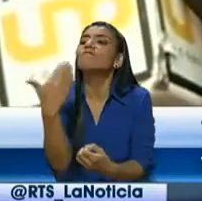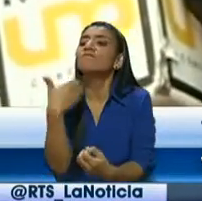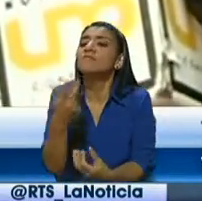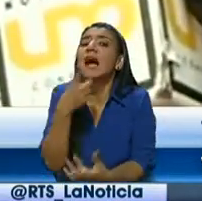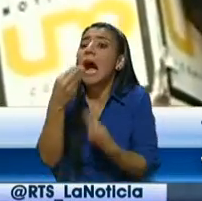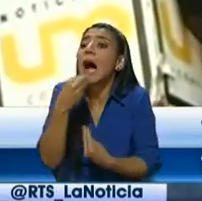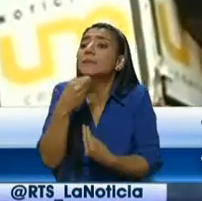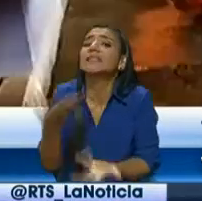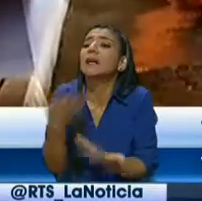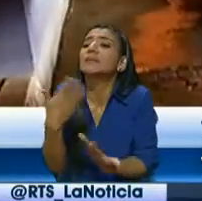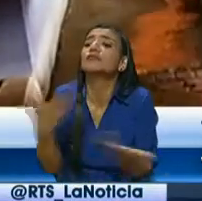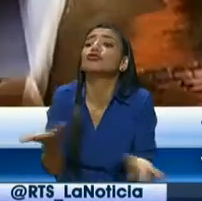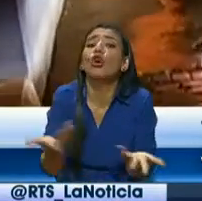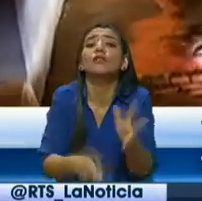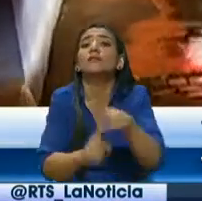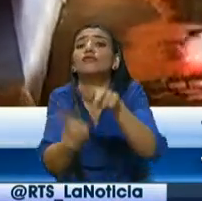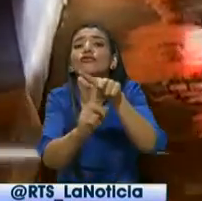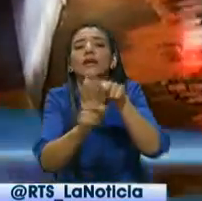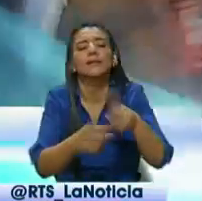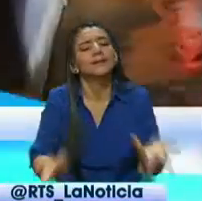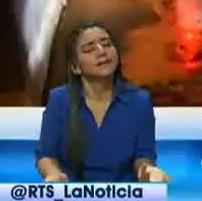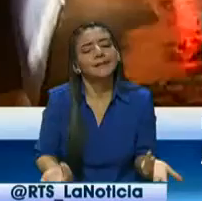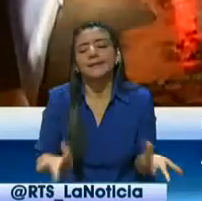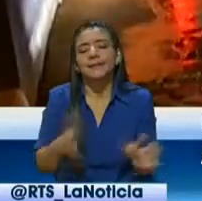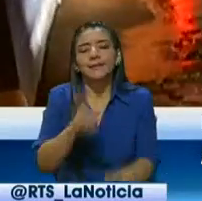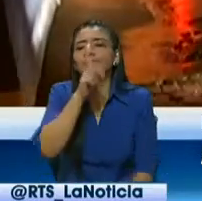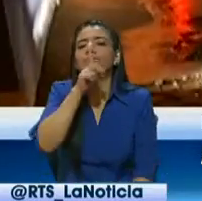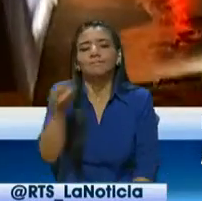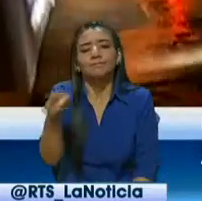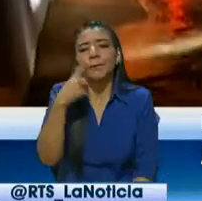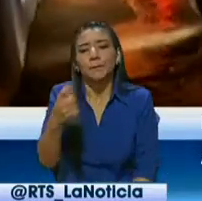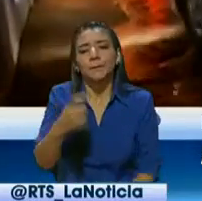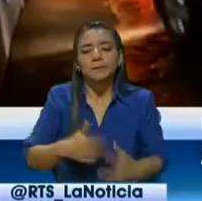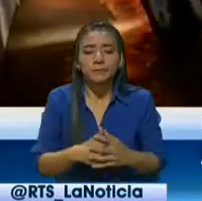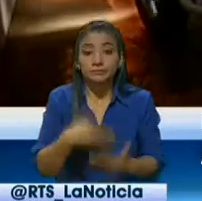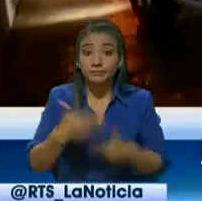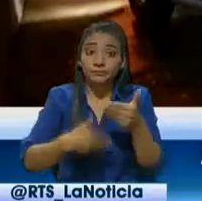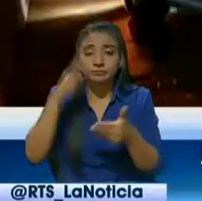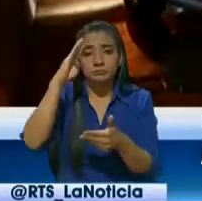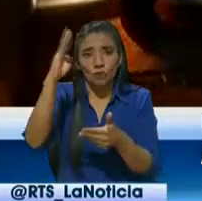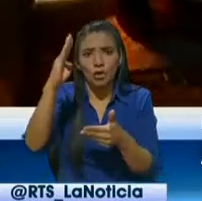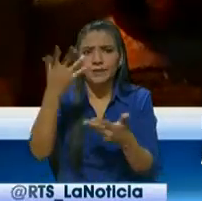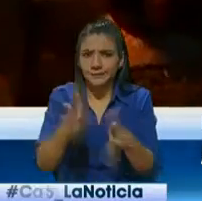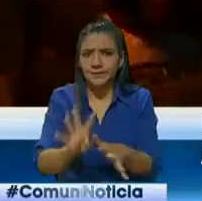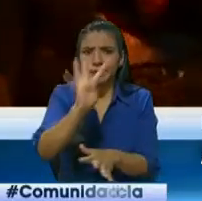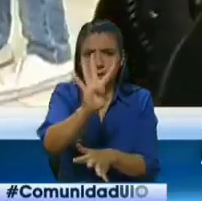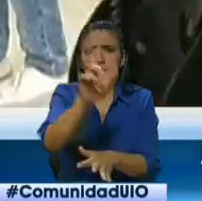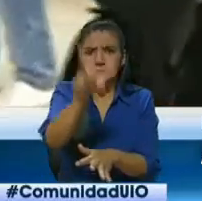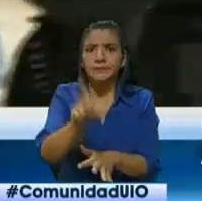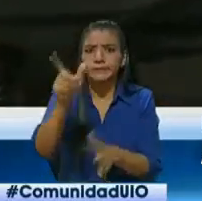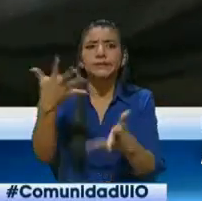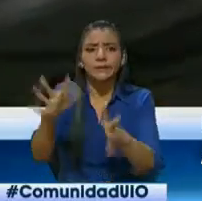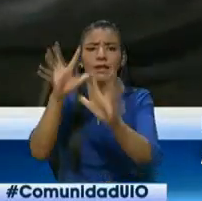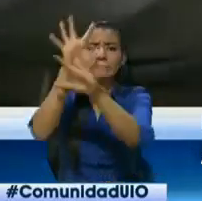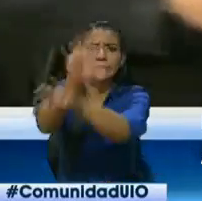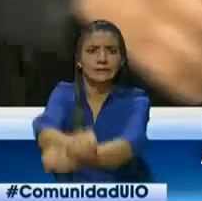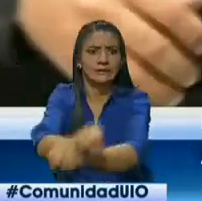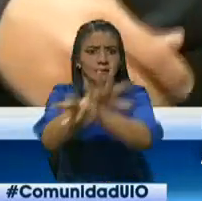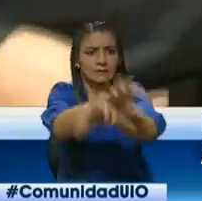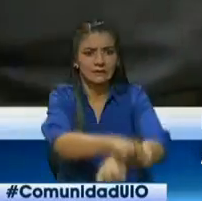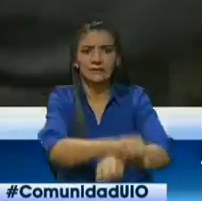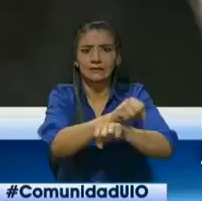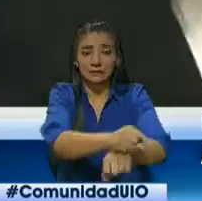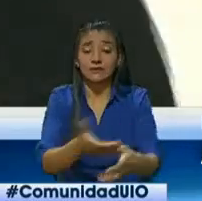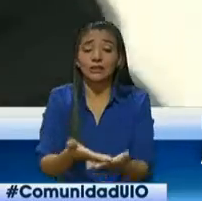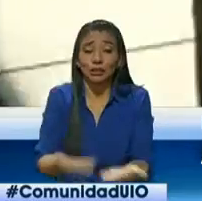Pero no, fue en vano. Minutos después, la Policía Nacional detuvo a los 4 presuntos delincuentes y en su poder y